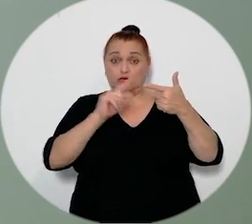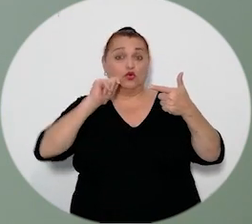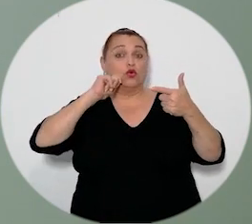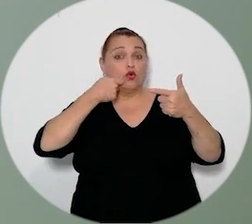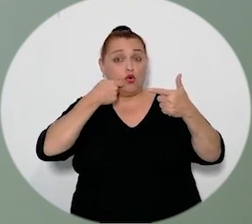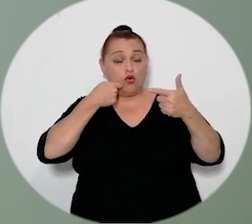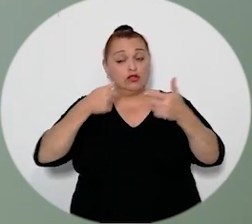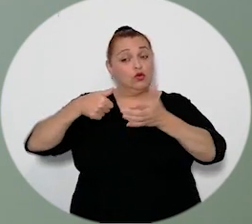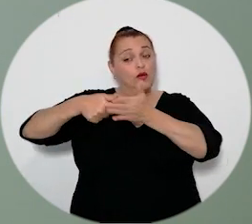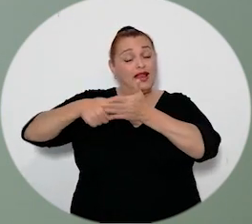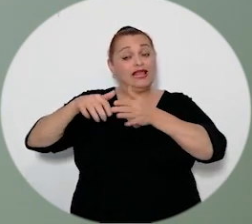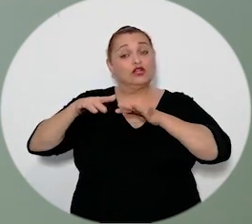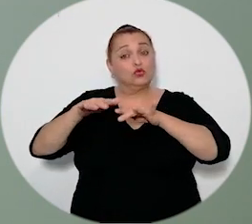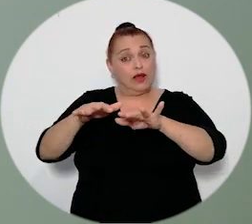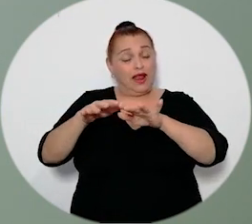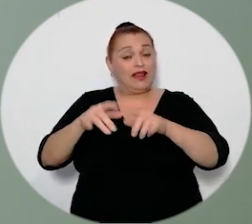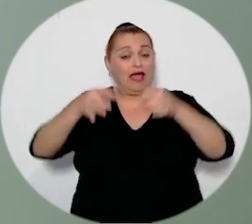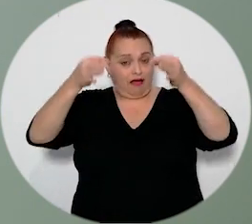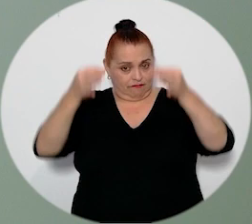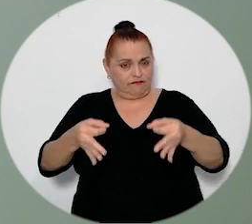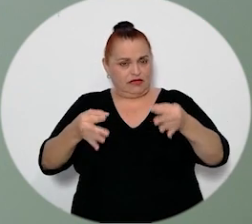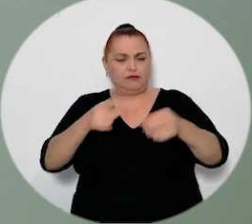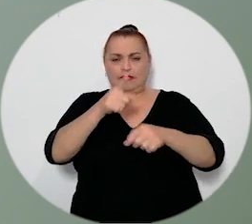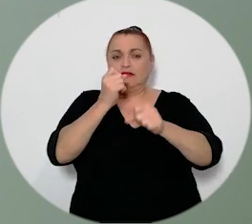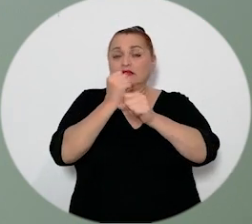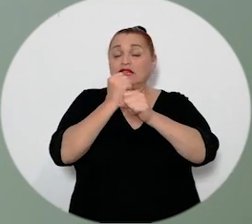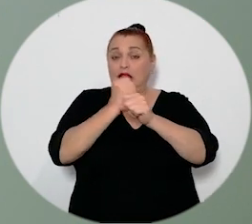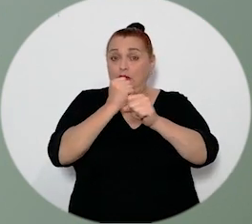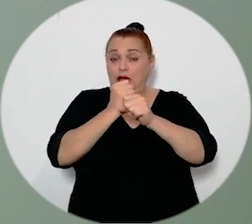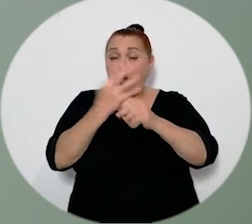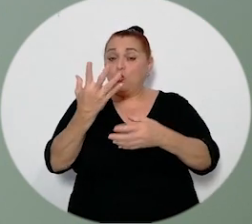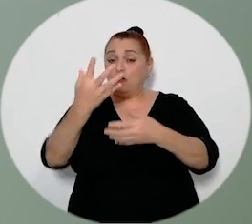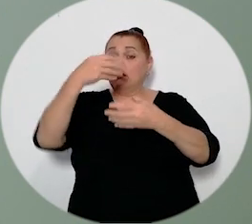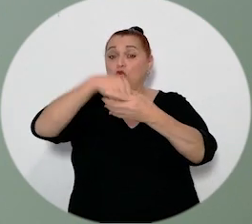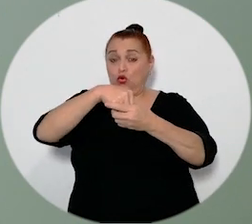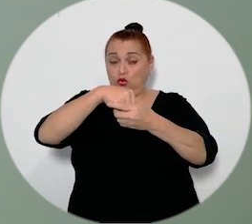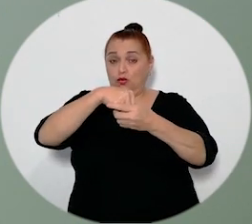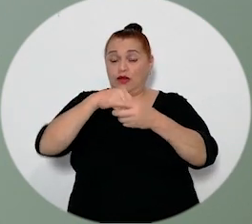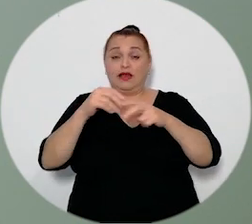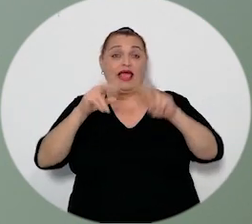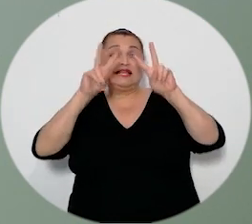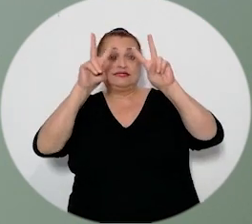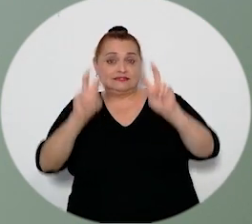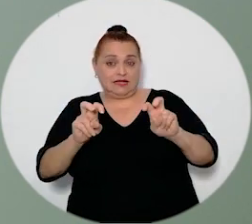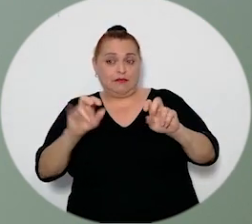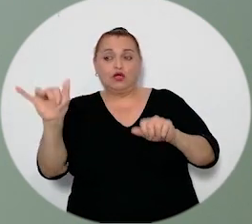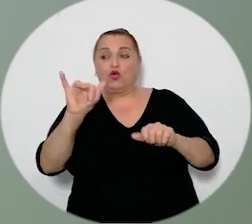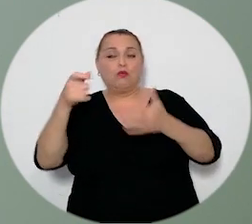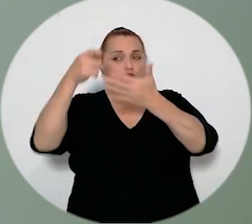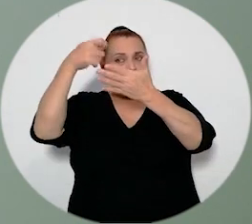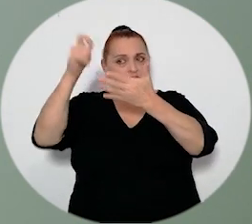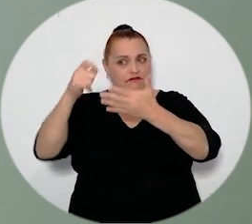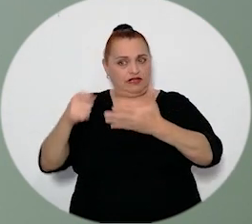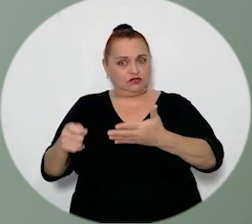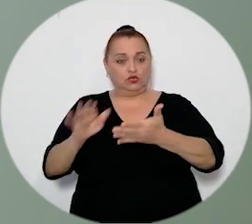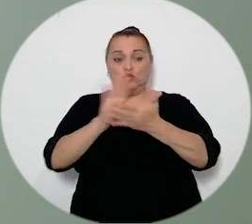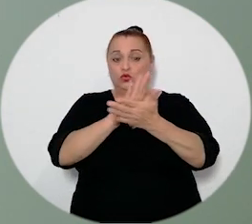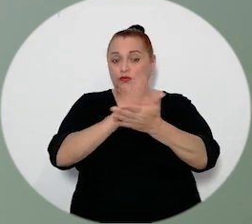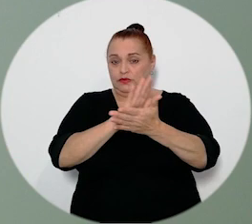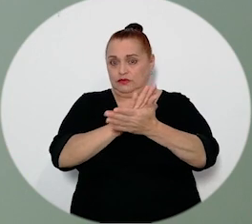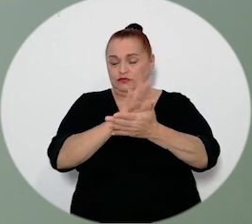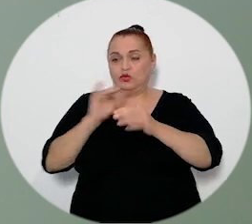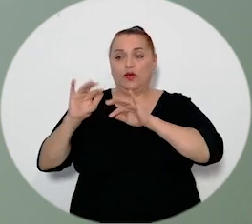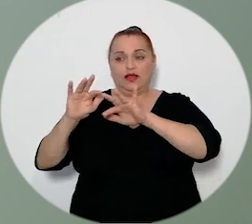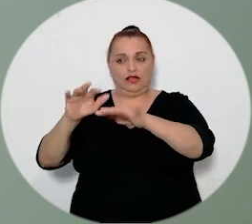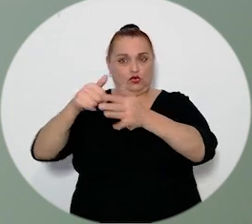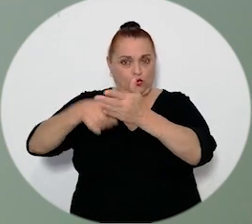es que el Código Electoral afirma el escrutinio de los votos como una labor en que se involucran tanto el examen como la calificación de la documentación